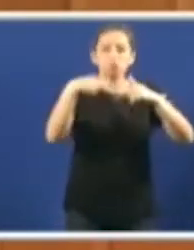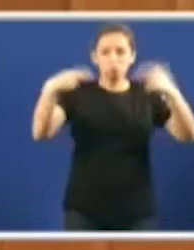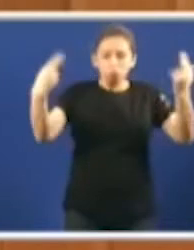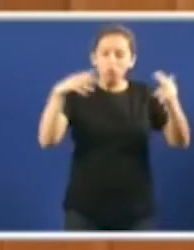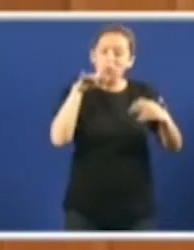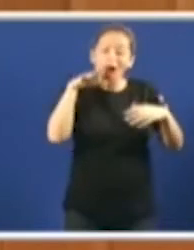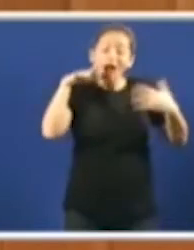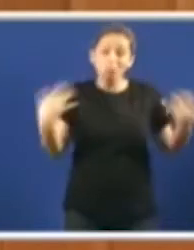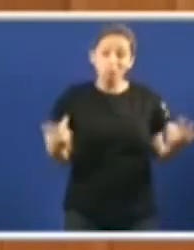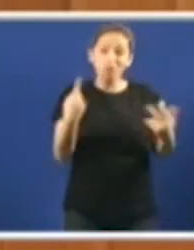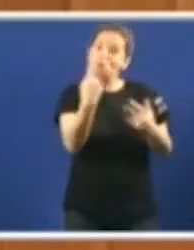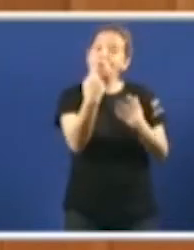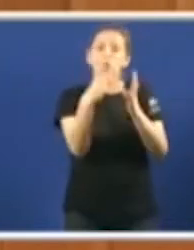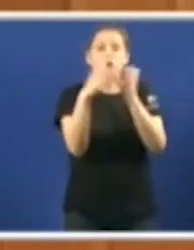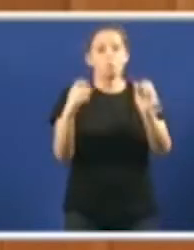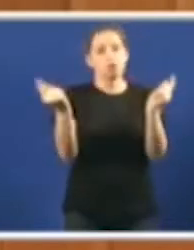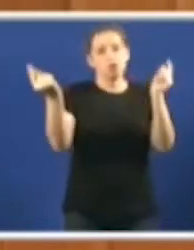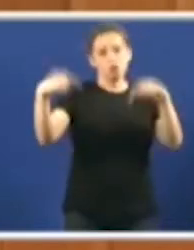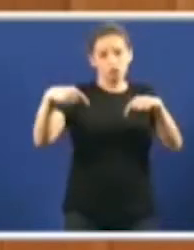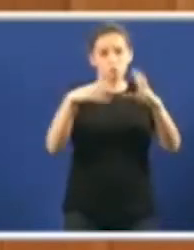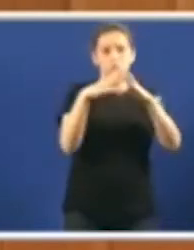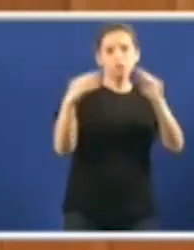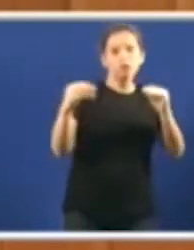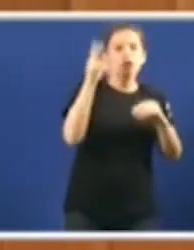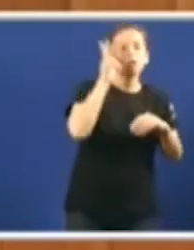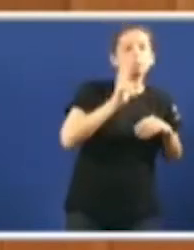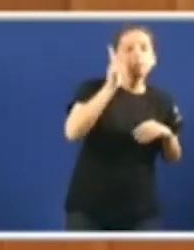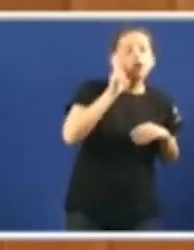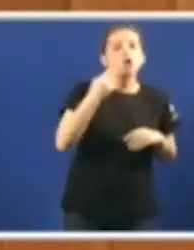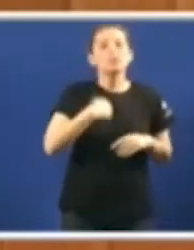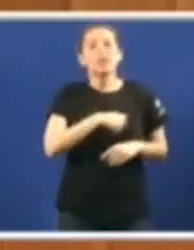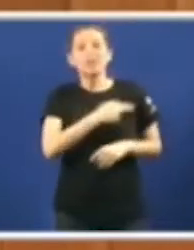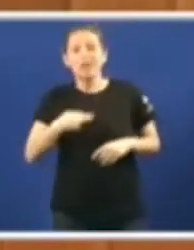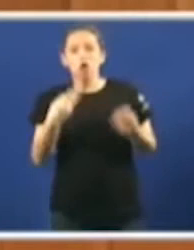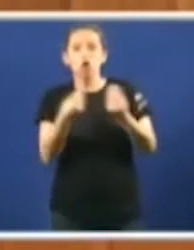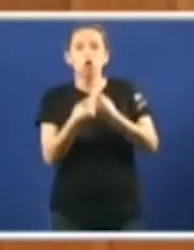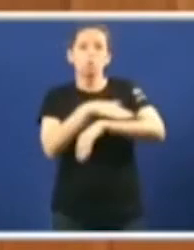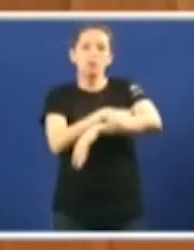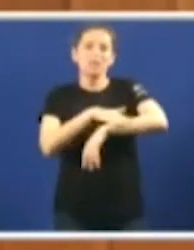convenio asinado entre as Universidades de Santiago e Vigo co Ministerio de